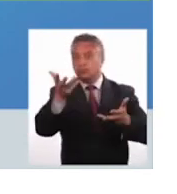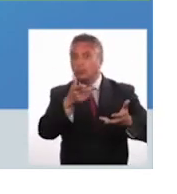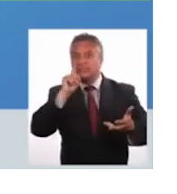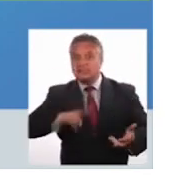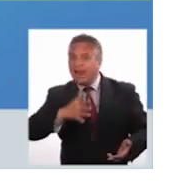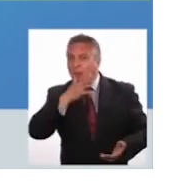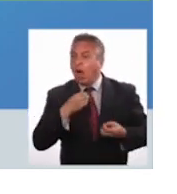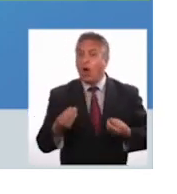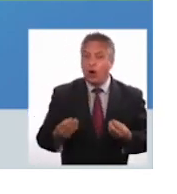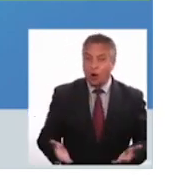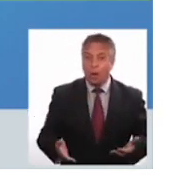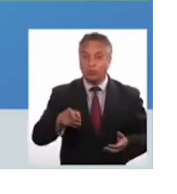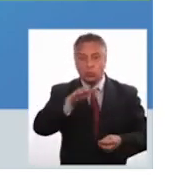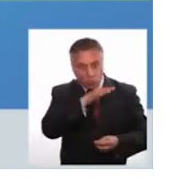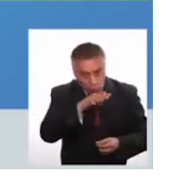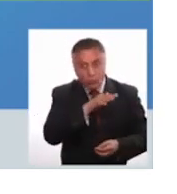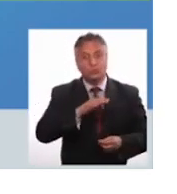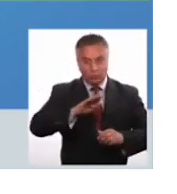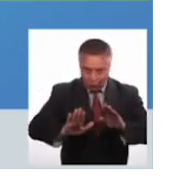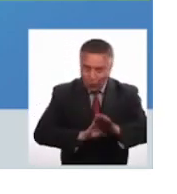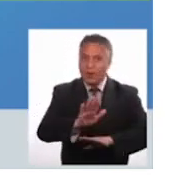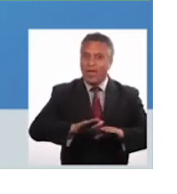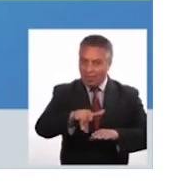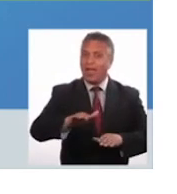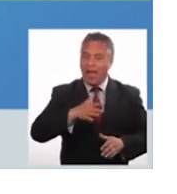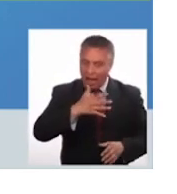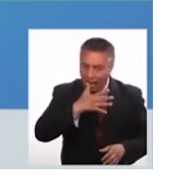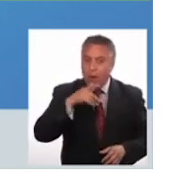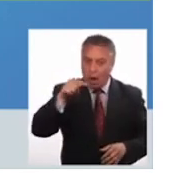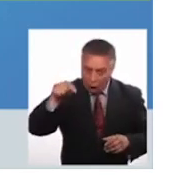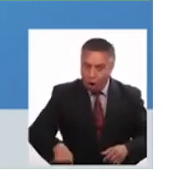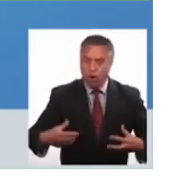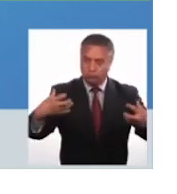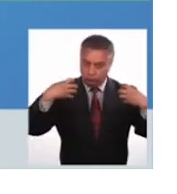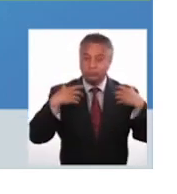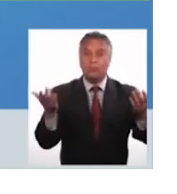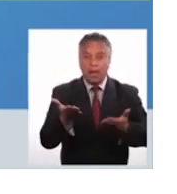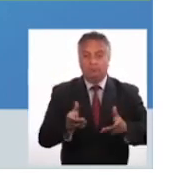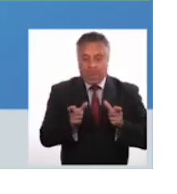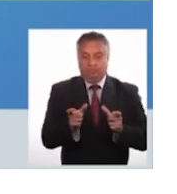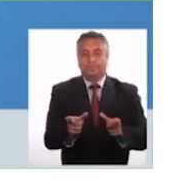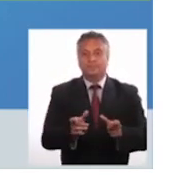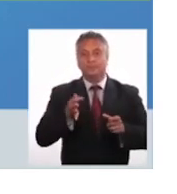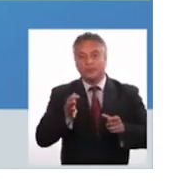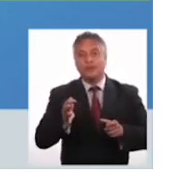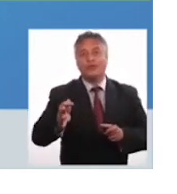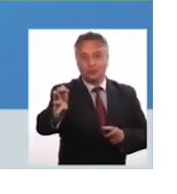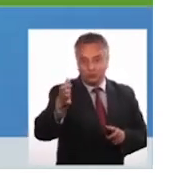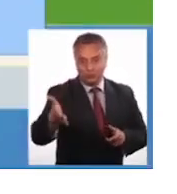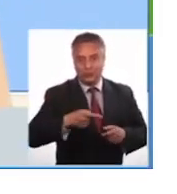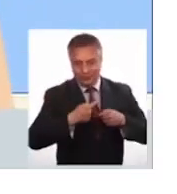ciudad? Las decisiones para un uso equilibrado y responsable del agua están en nuestras manos hoy para proteger a las generaciones